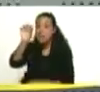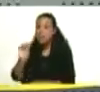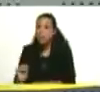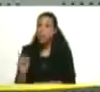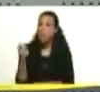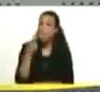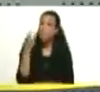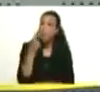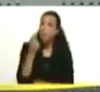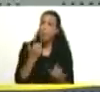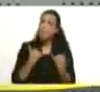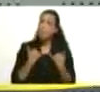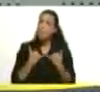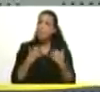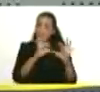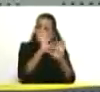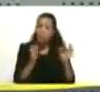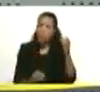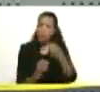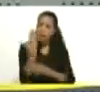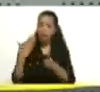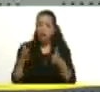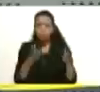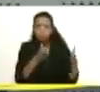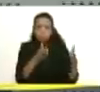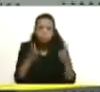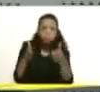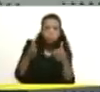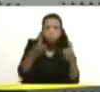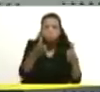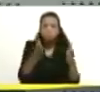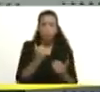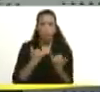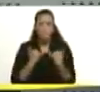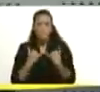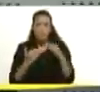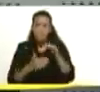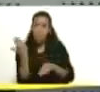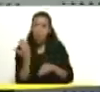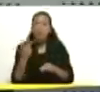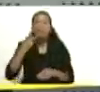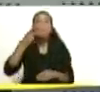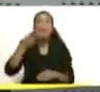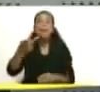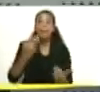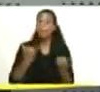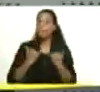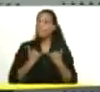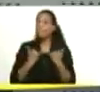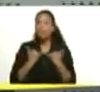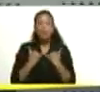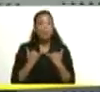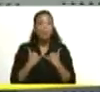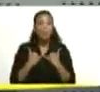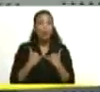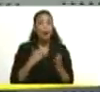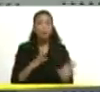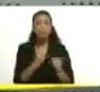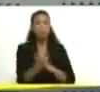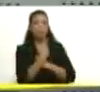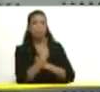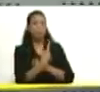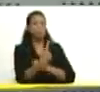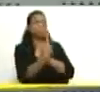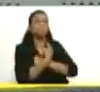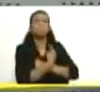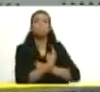buscar nuestros propios caminos, nuestros propios modelos políticos y no aceptar